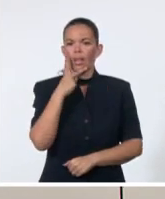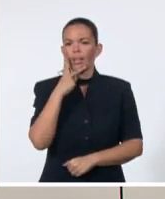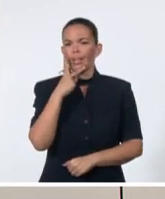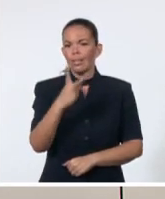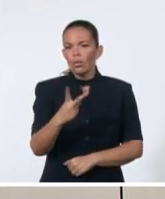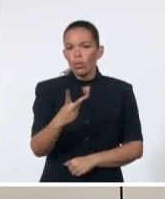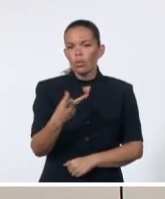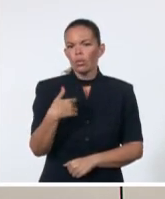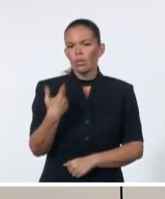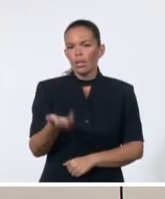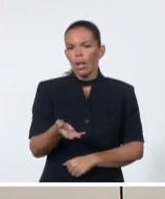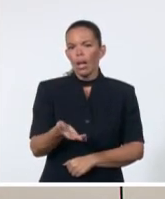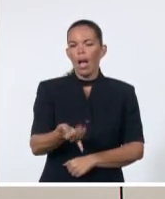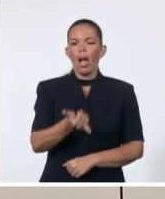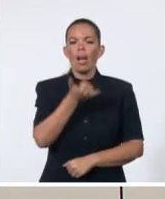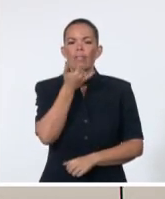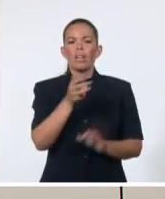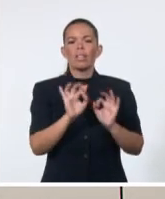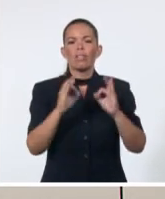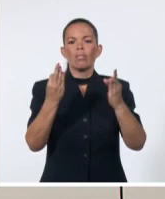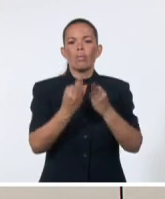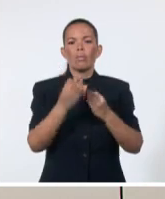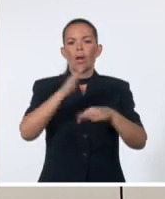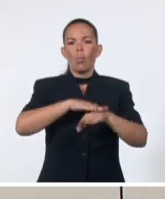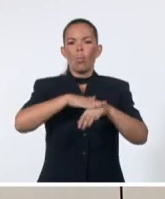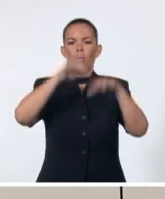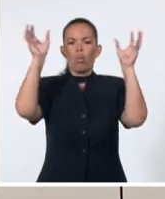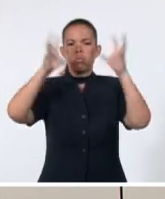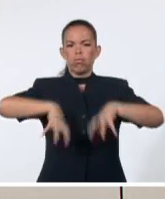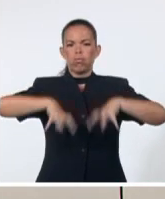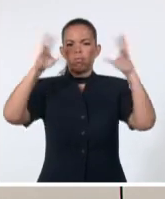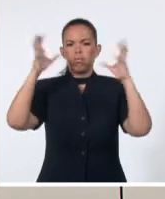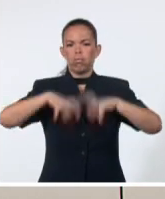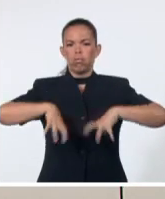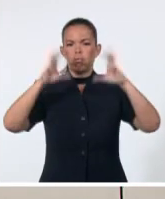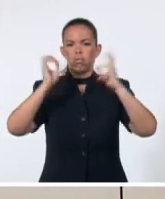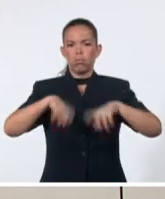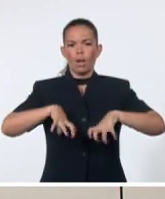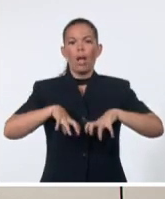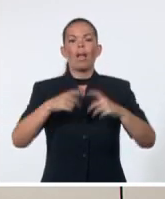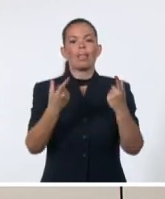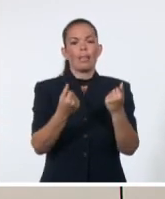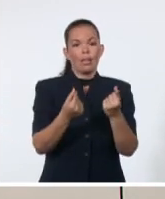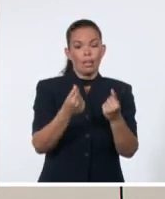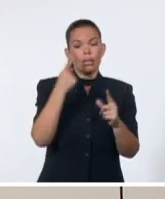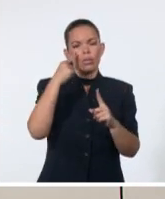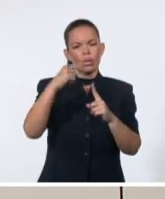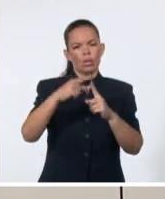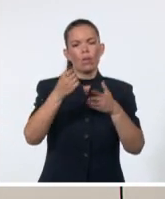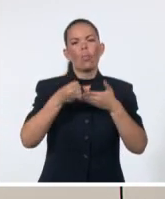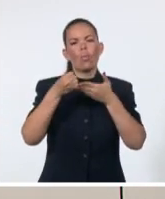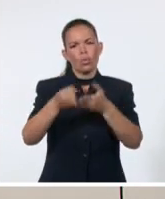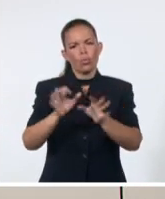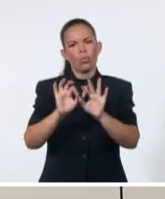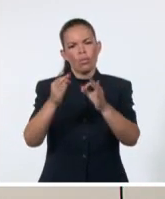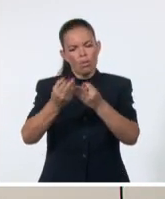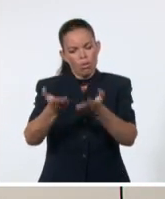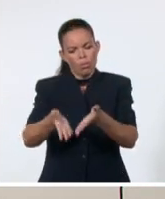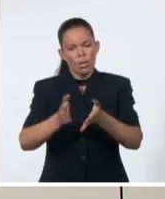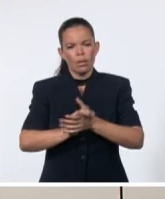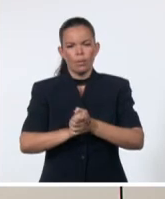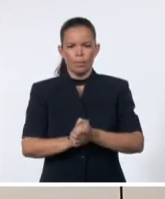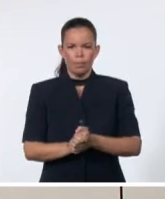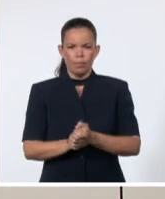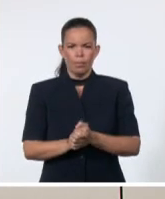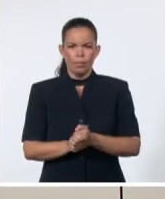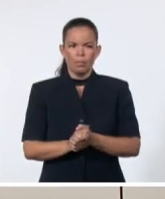las lluvias que han sufrido Venezuela en las últimas semanas. Y usted podría pensar que no es mucho dinero de manera global y que el acuerdo no es